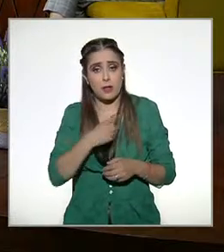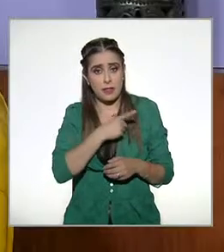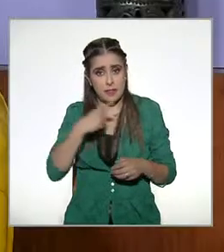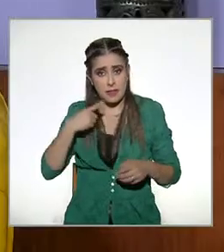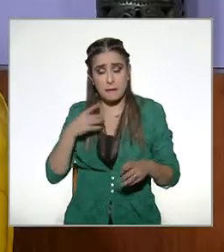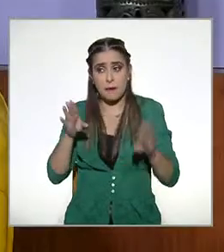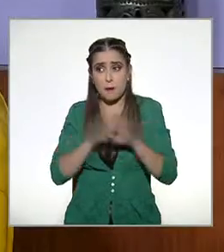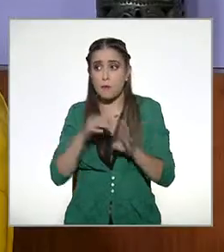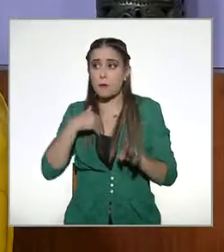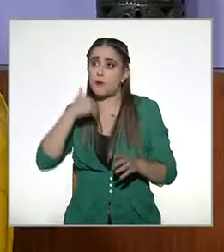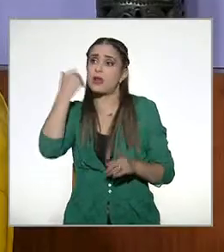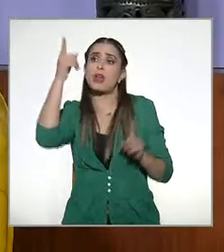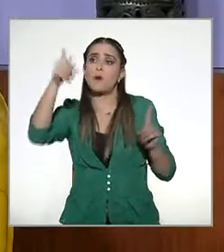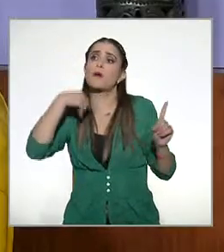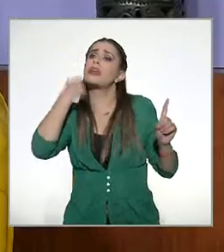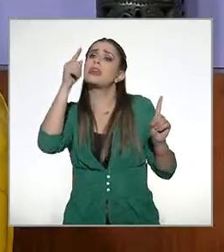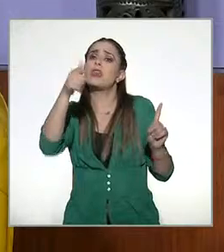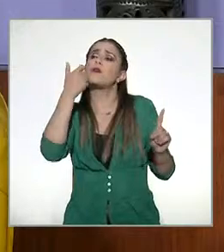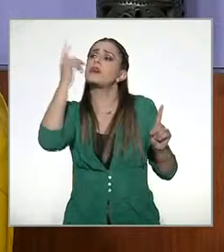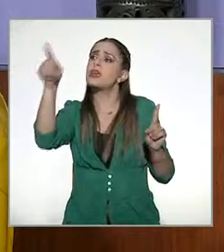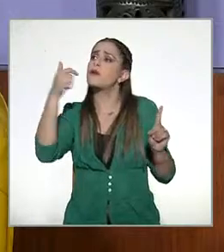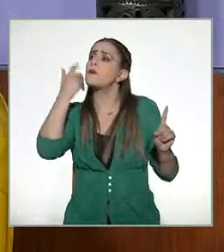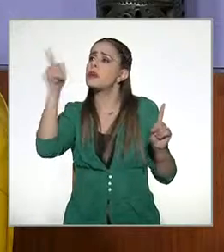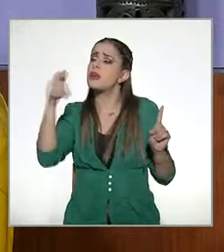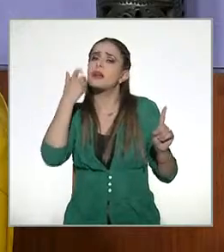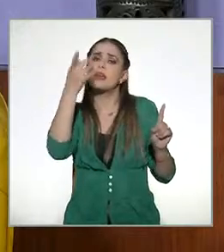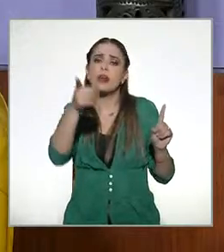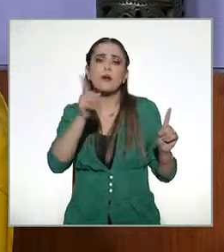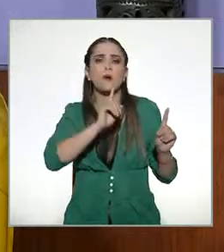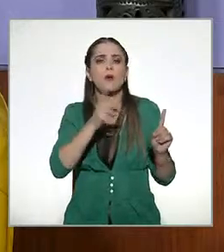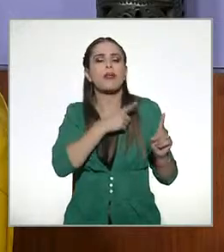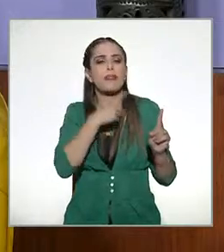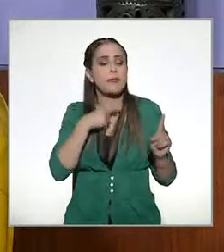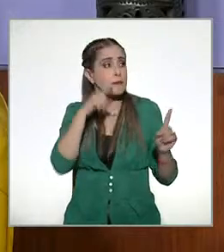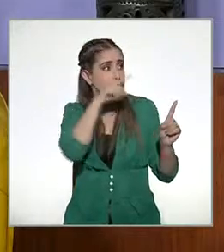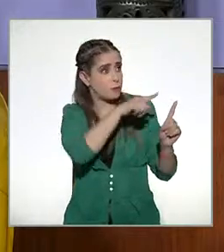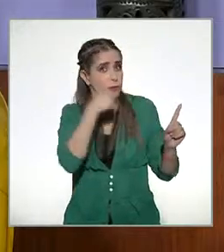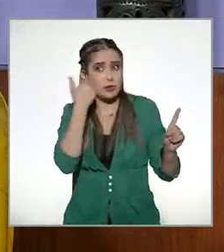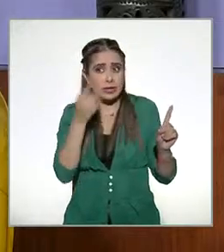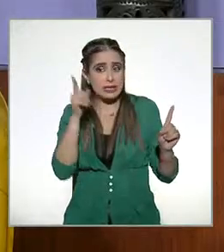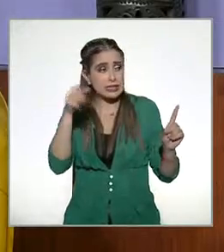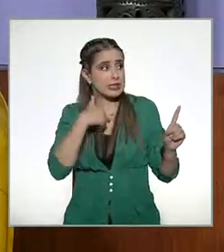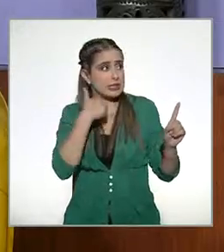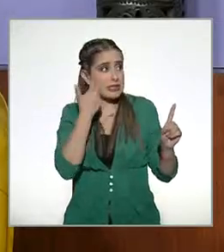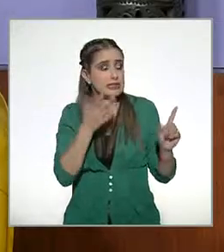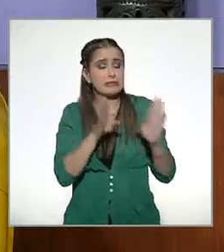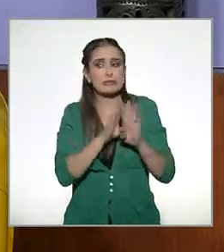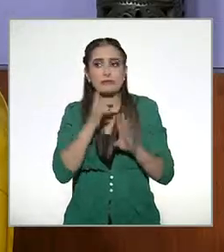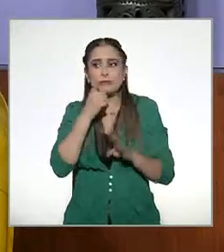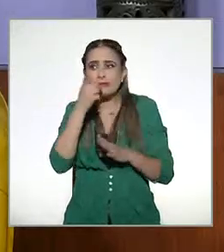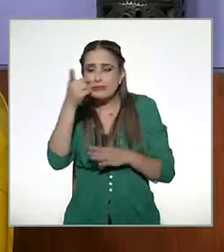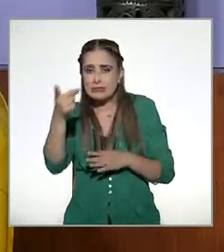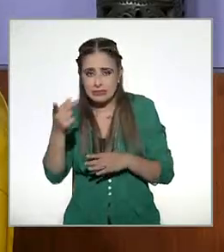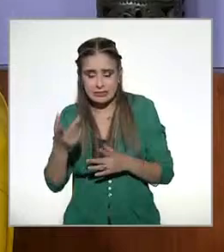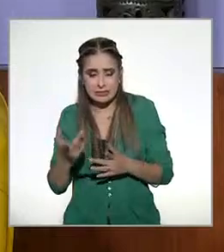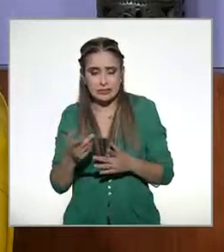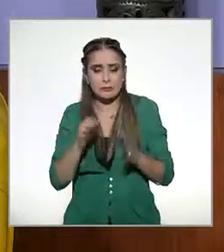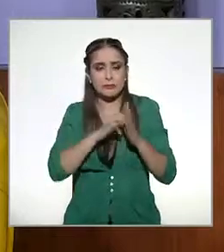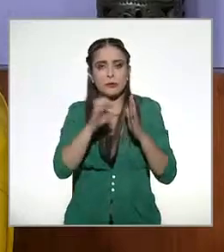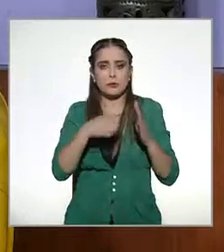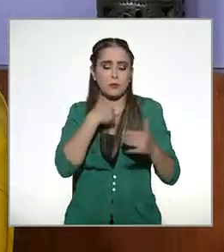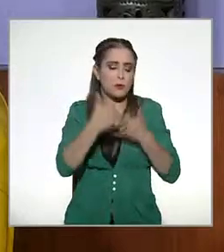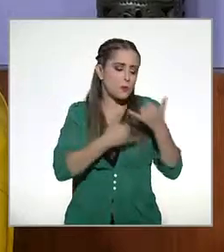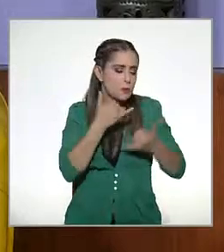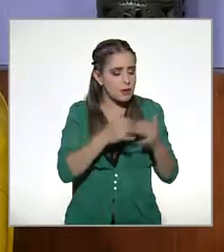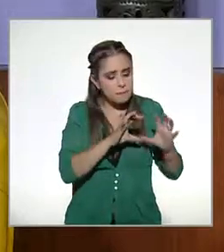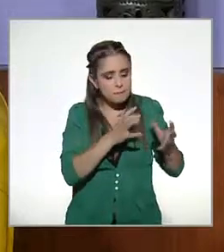este deseo de apoderamiento a este deseo de desear lo que desea el otro que le pasa a los niños cuando juegan con un objeto están